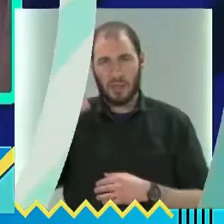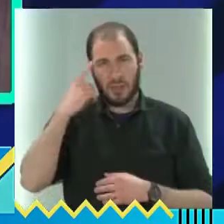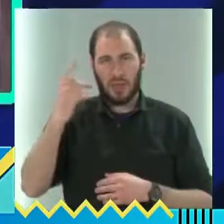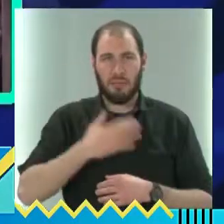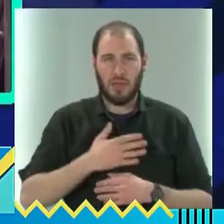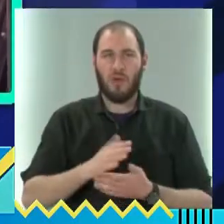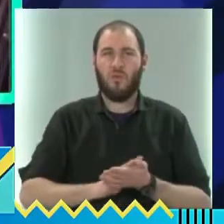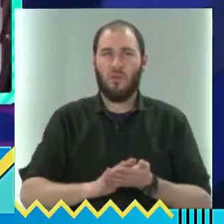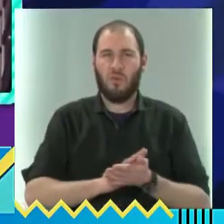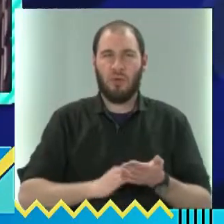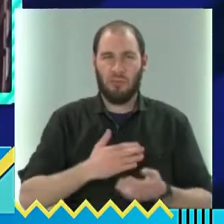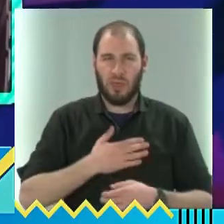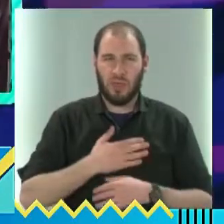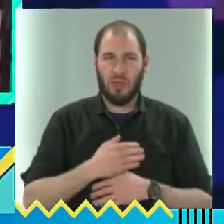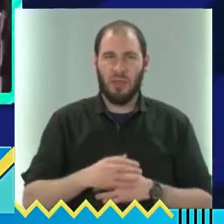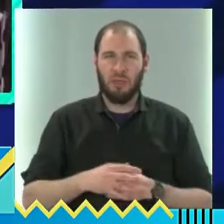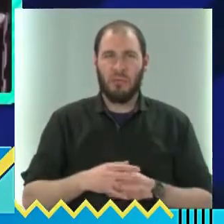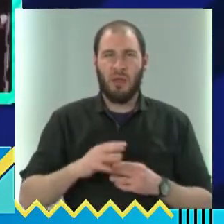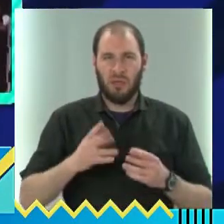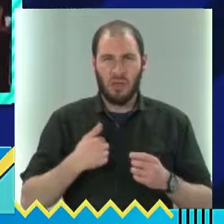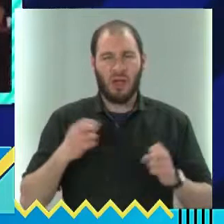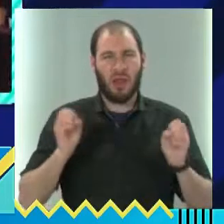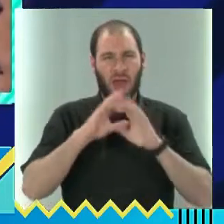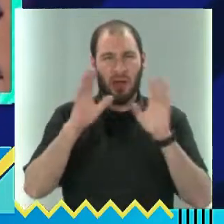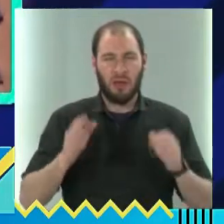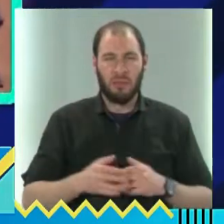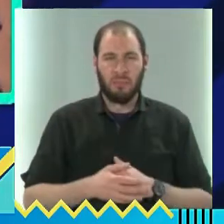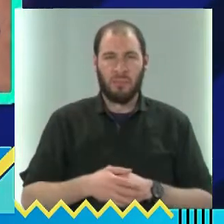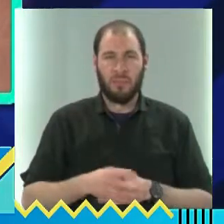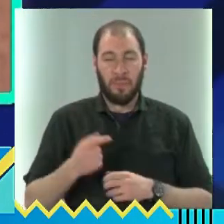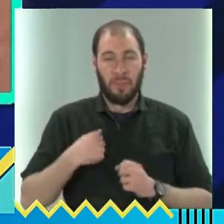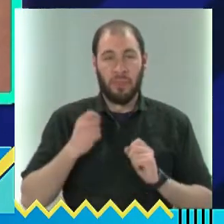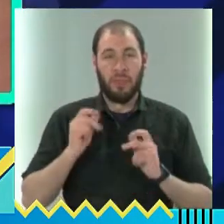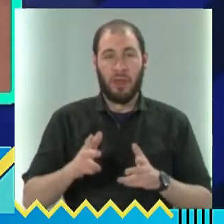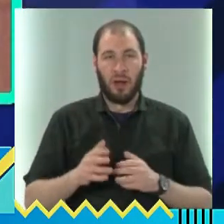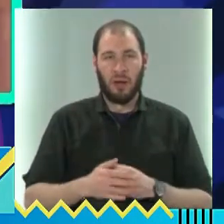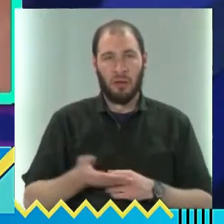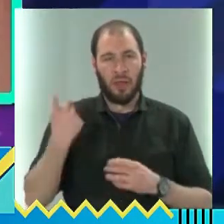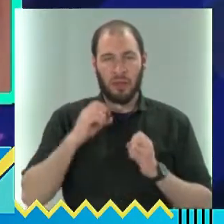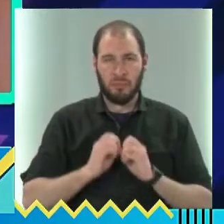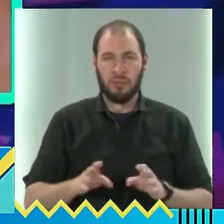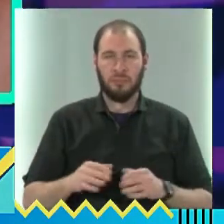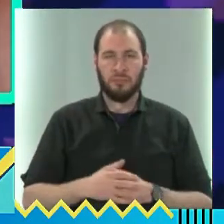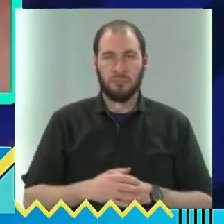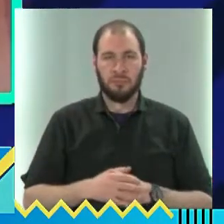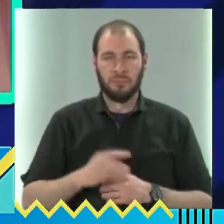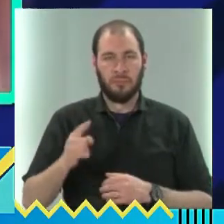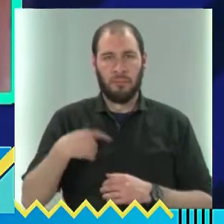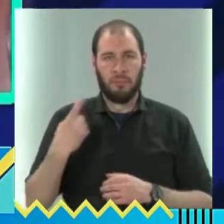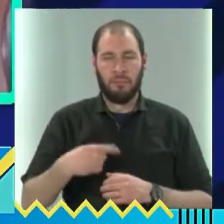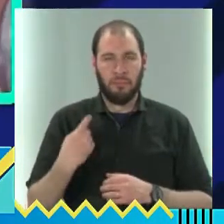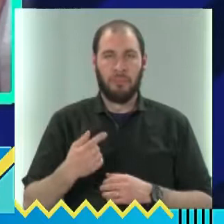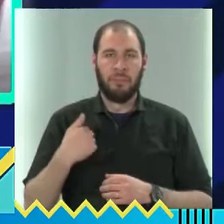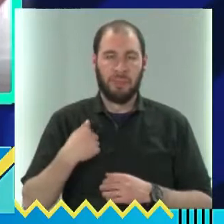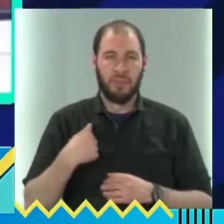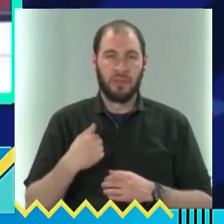mi fundamento, mi transparencia. Y yo dije en el comienzo que siempre iba